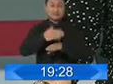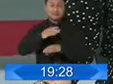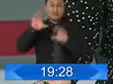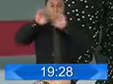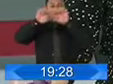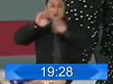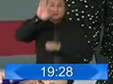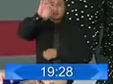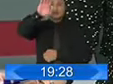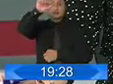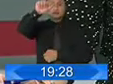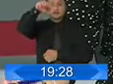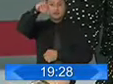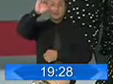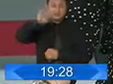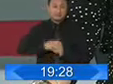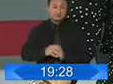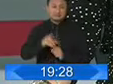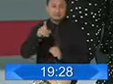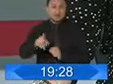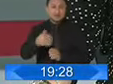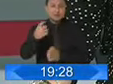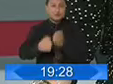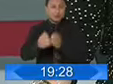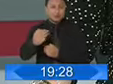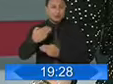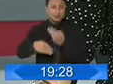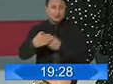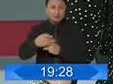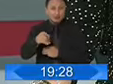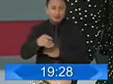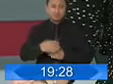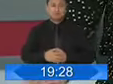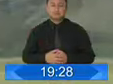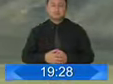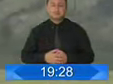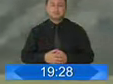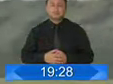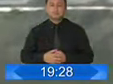TAM. Aseguran que esto afectará el comercio del cantón.